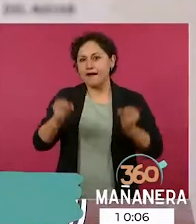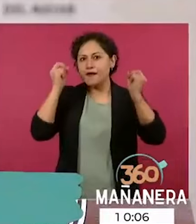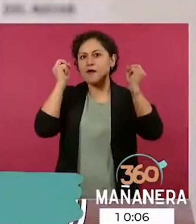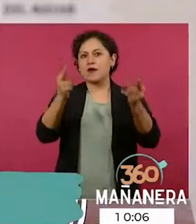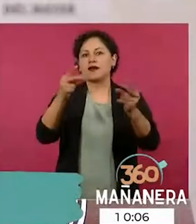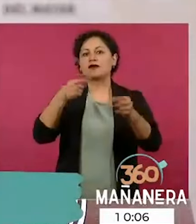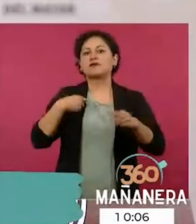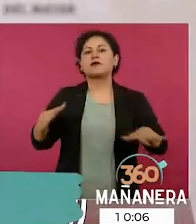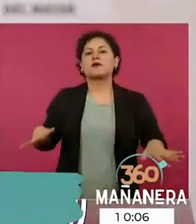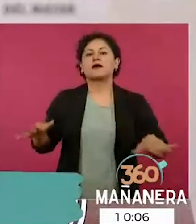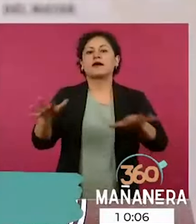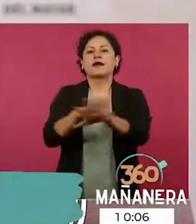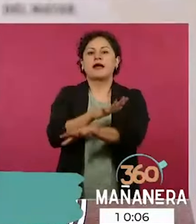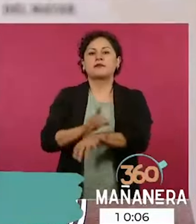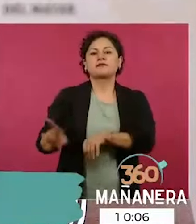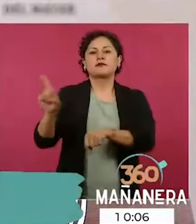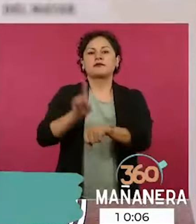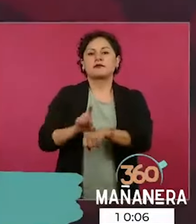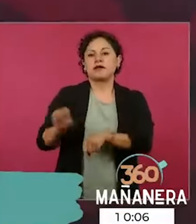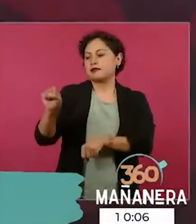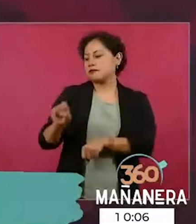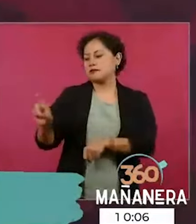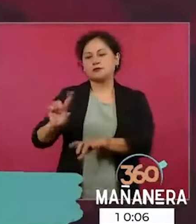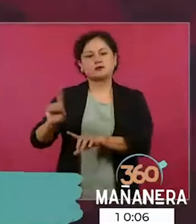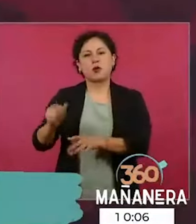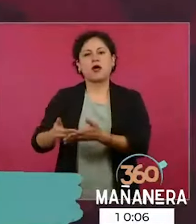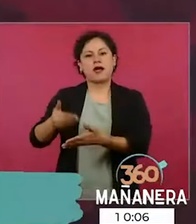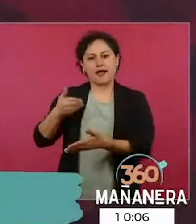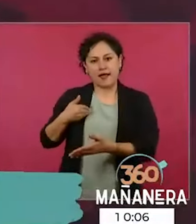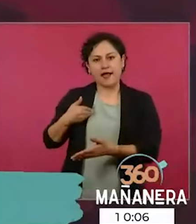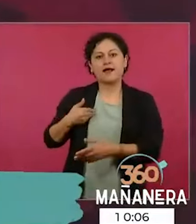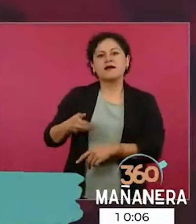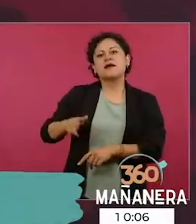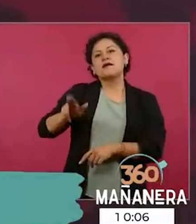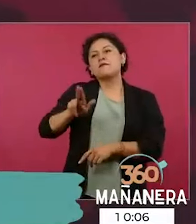un miércoles y claro ahí